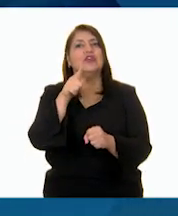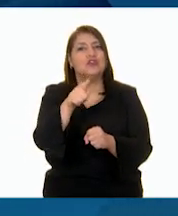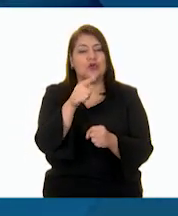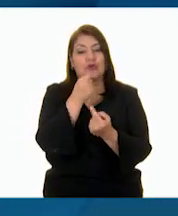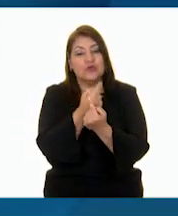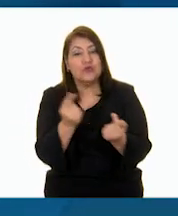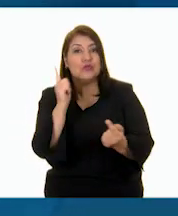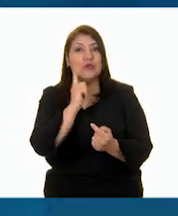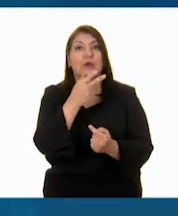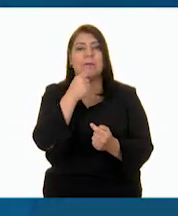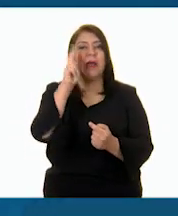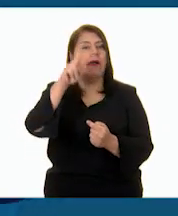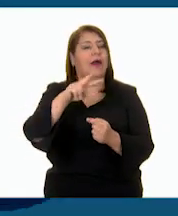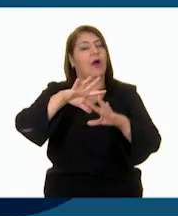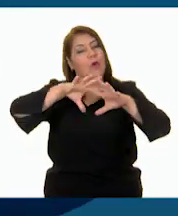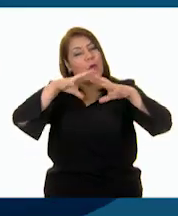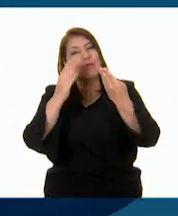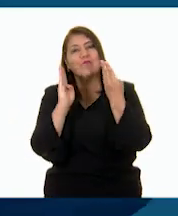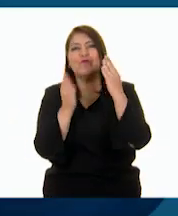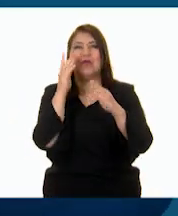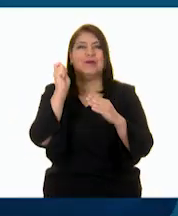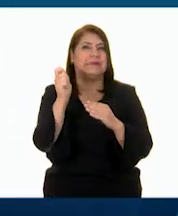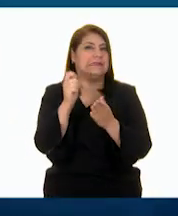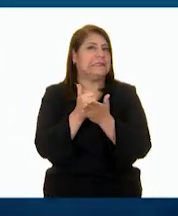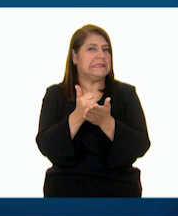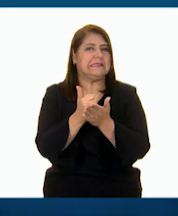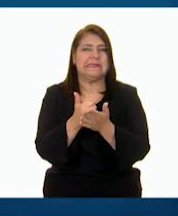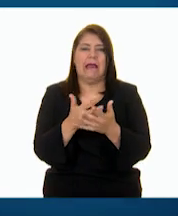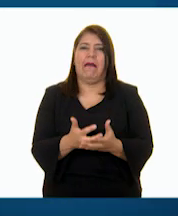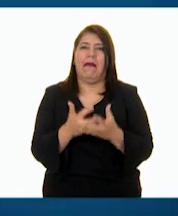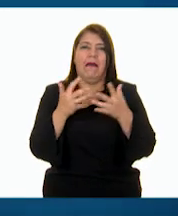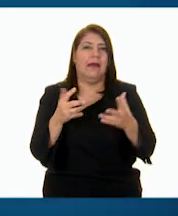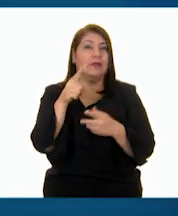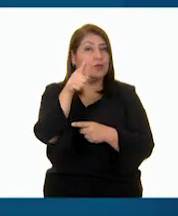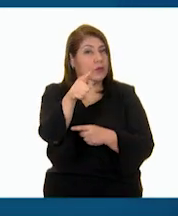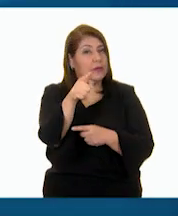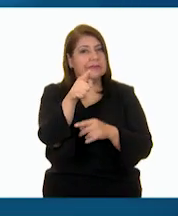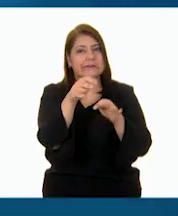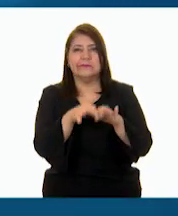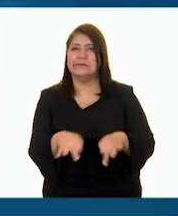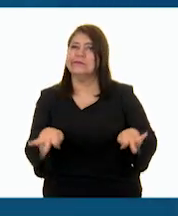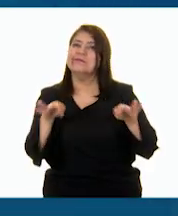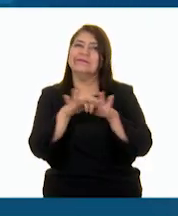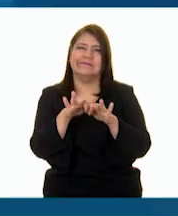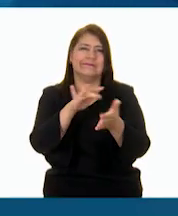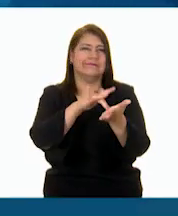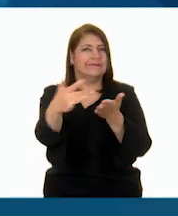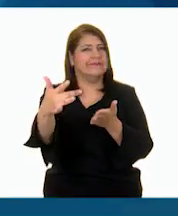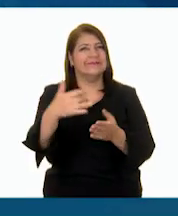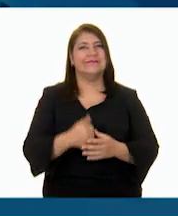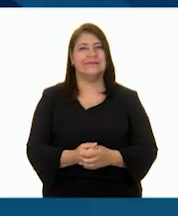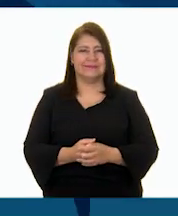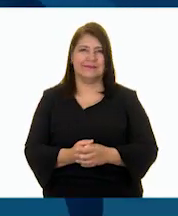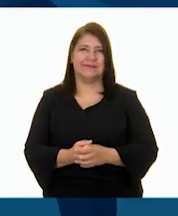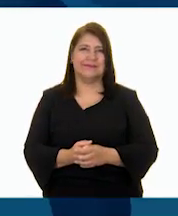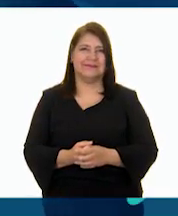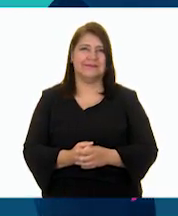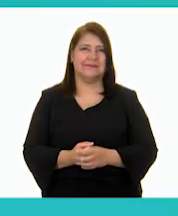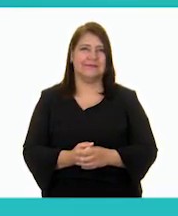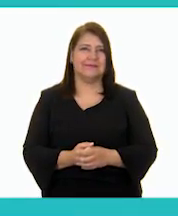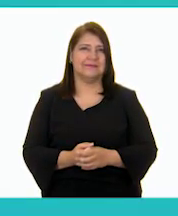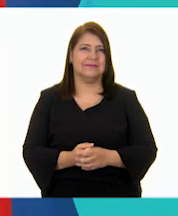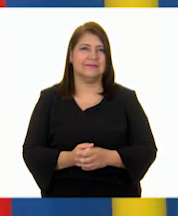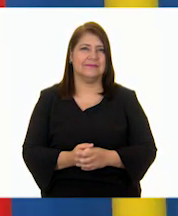de ayudantes en todo el mundo. Tú eres súper importante. Gracias.